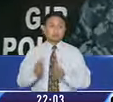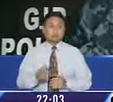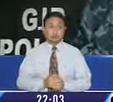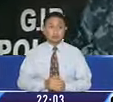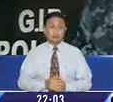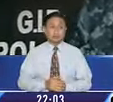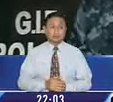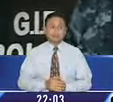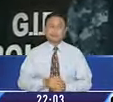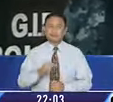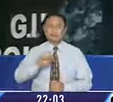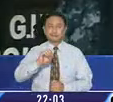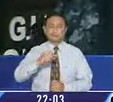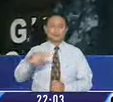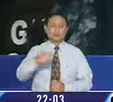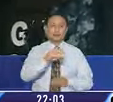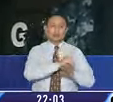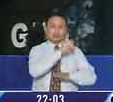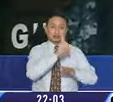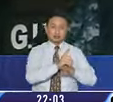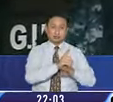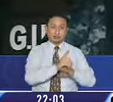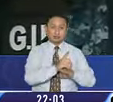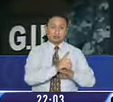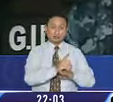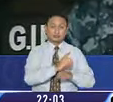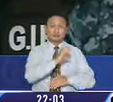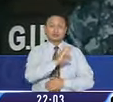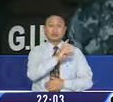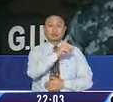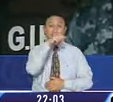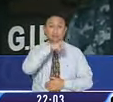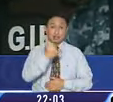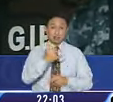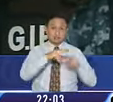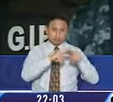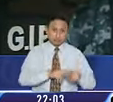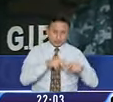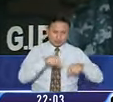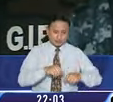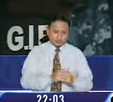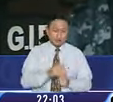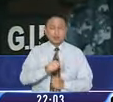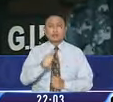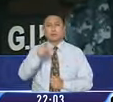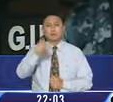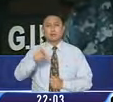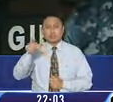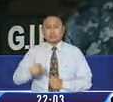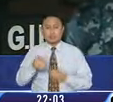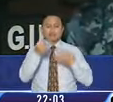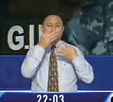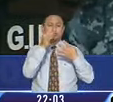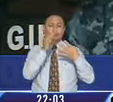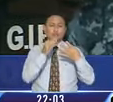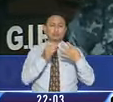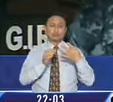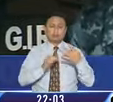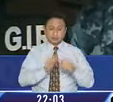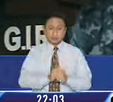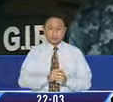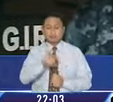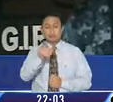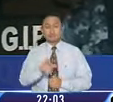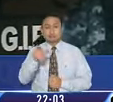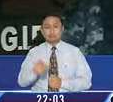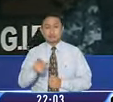coordinando con el director del CDP. Se está verificando que otras personas para tratar de dar con la identidad de